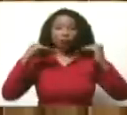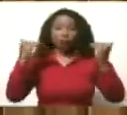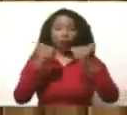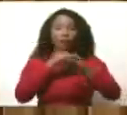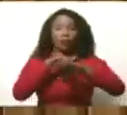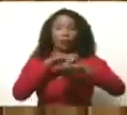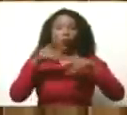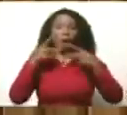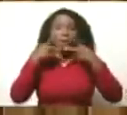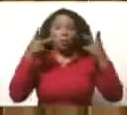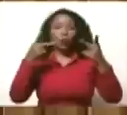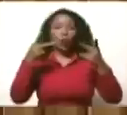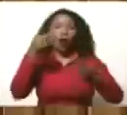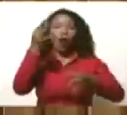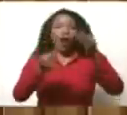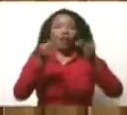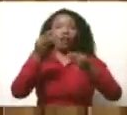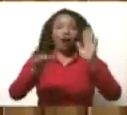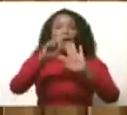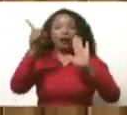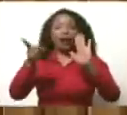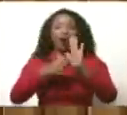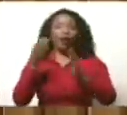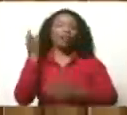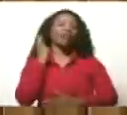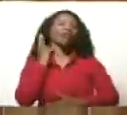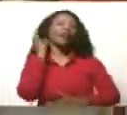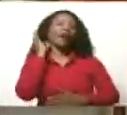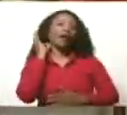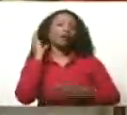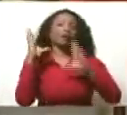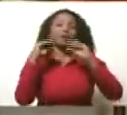Público. Interviene el fiscal general de la República, Tarek William Saab.